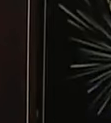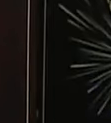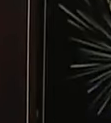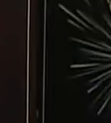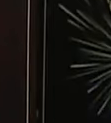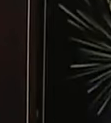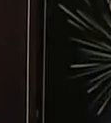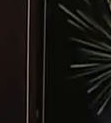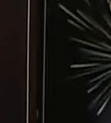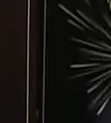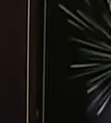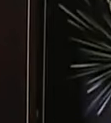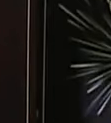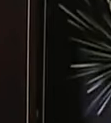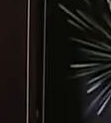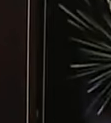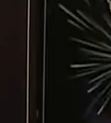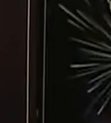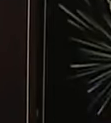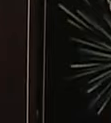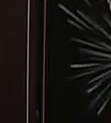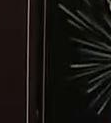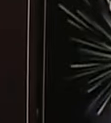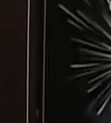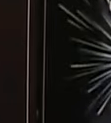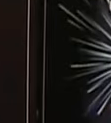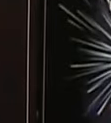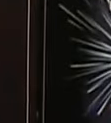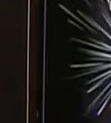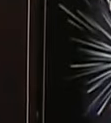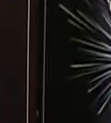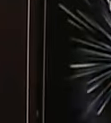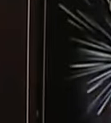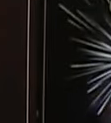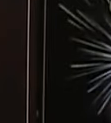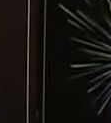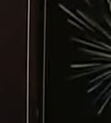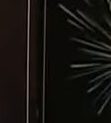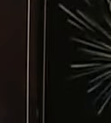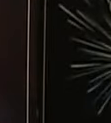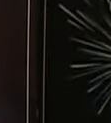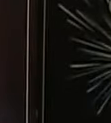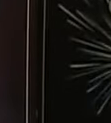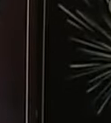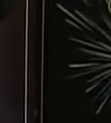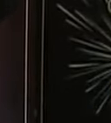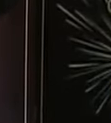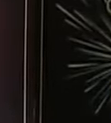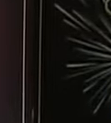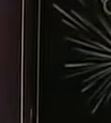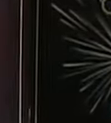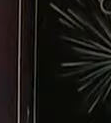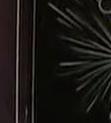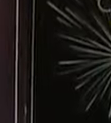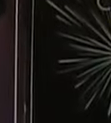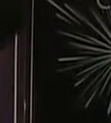mañana lo buscamos de vikingo. Sí, mañana nos vamos a ver seguro. Bueno, no falte, muchas gracias. Vale, gracias a ti. Daniel, el alcalde y yo vamos de